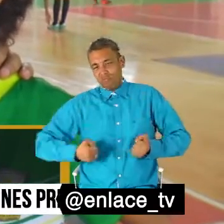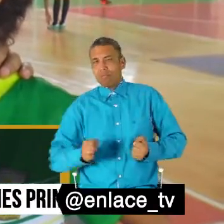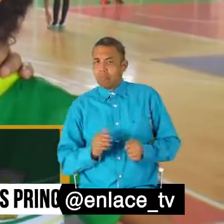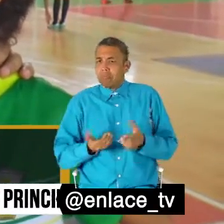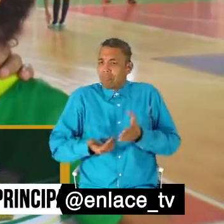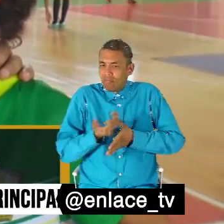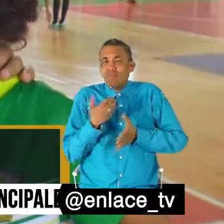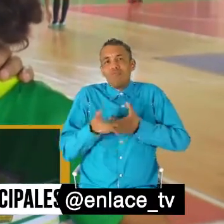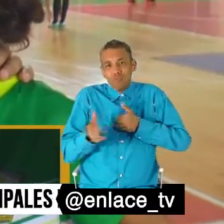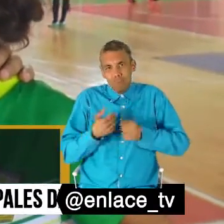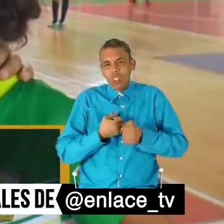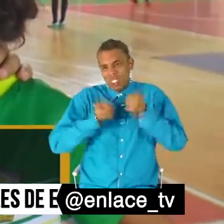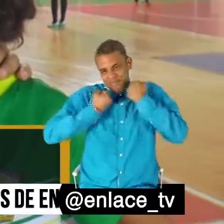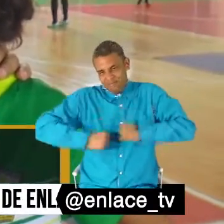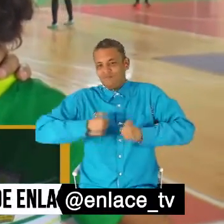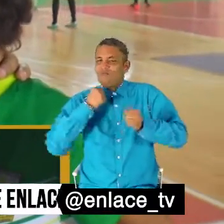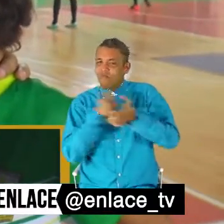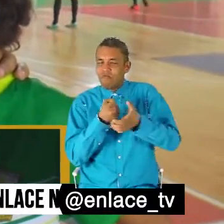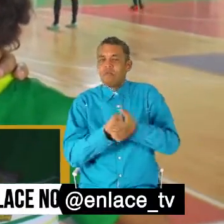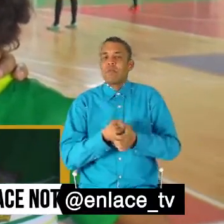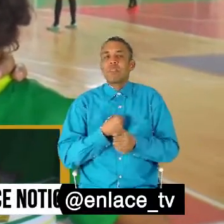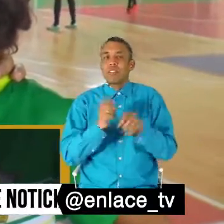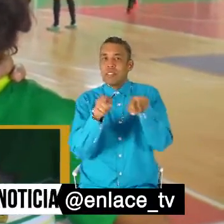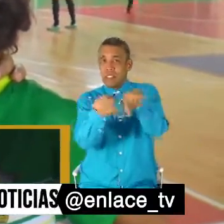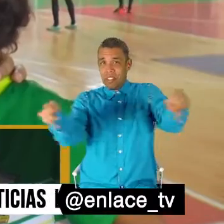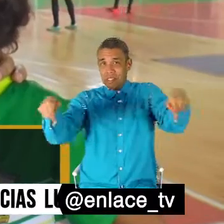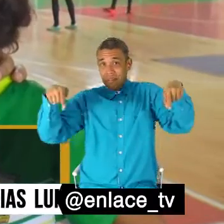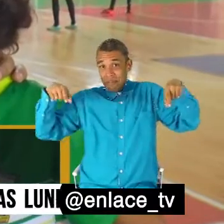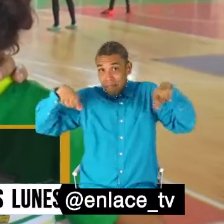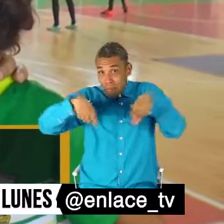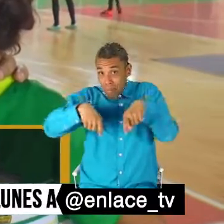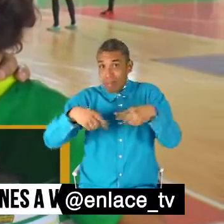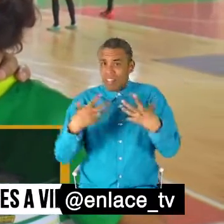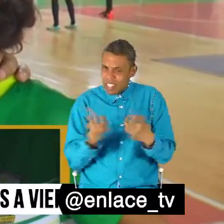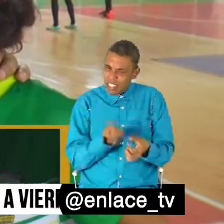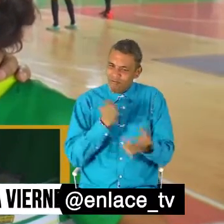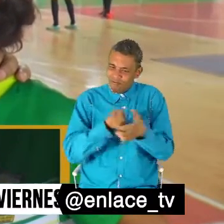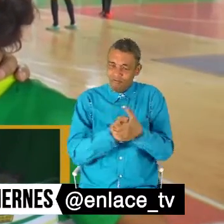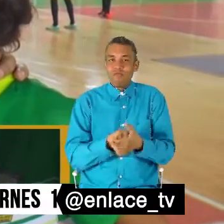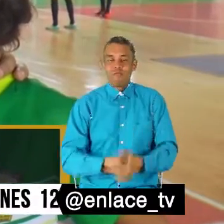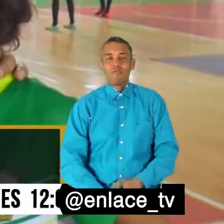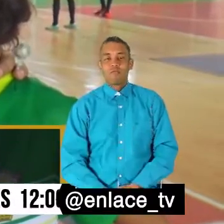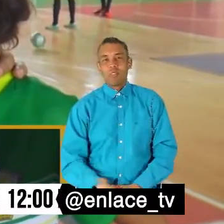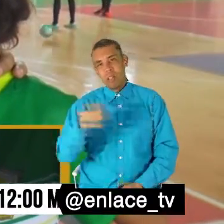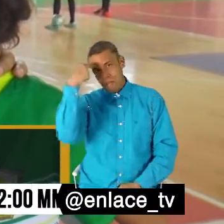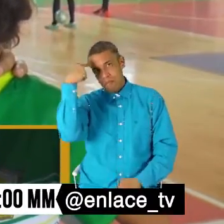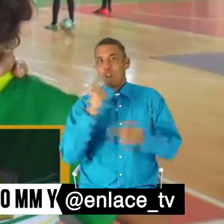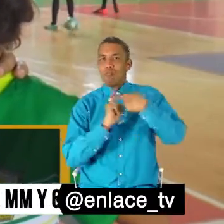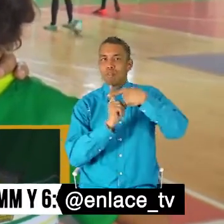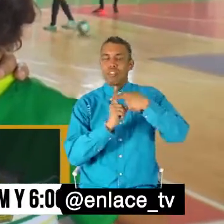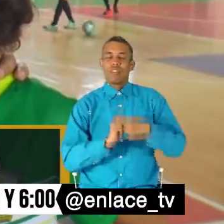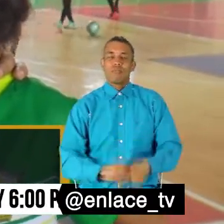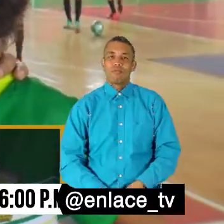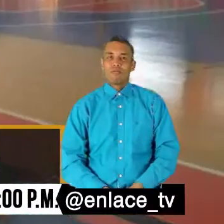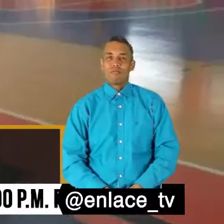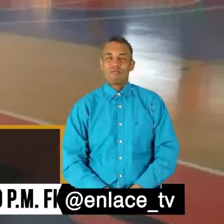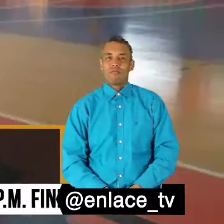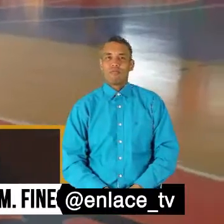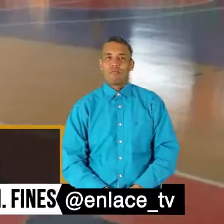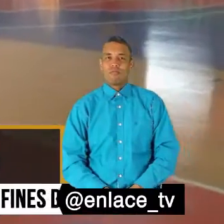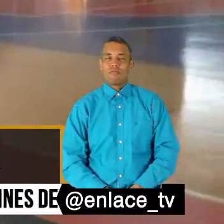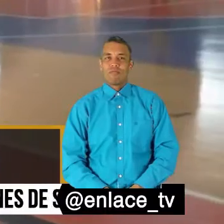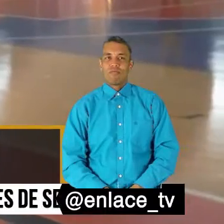para la ciudad de Barrancabermeja, porque el fútbol sala estamos fortaleciendo en la parte de acá con los intercolegiados, interescolares y con las escuelas de formación